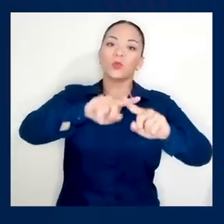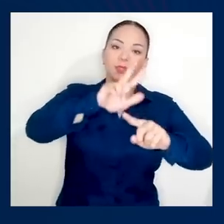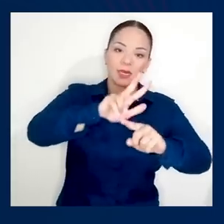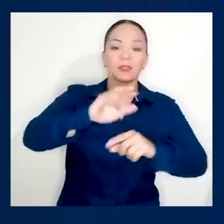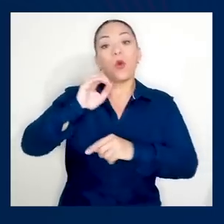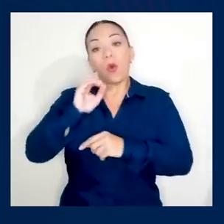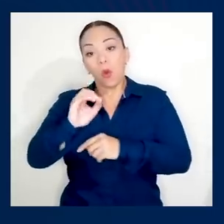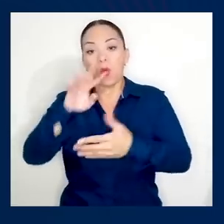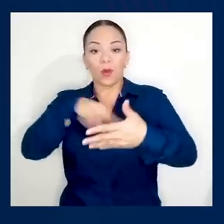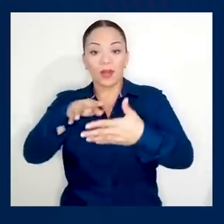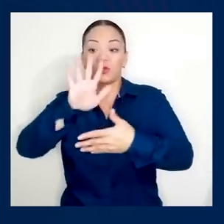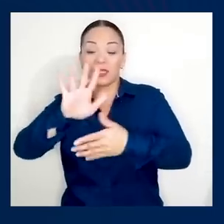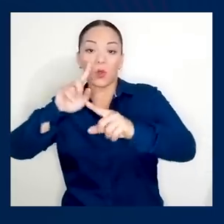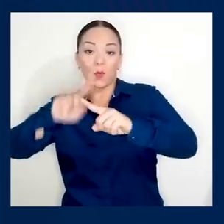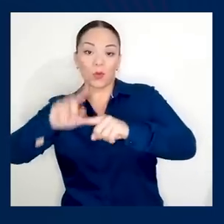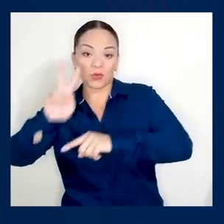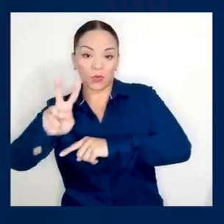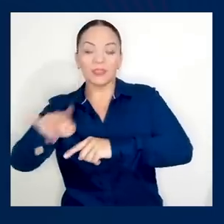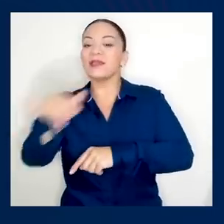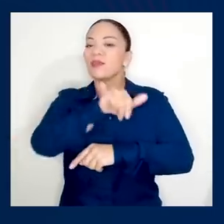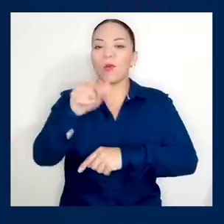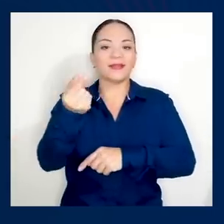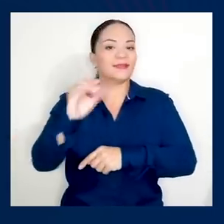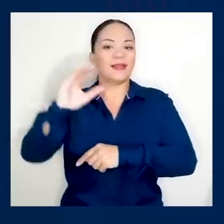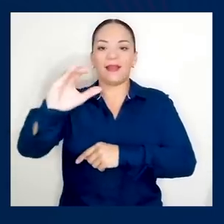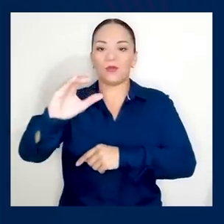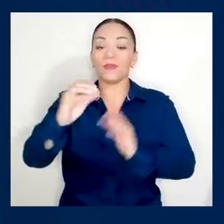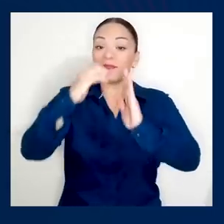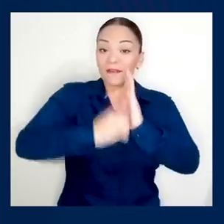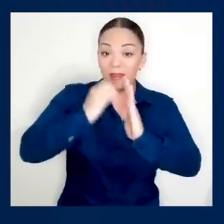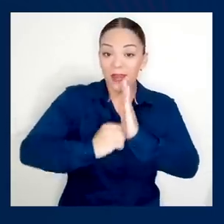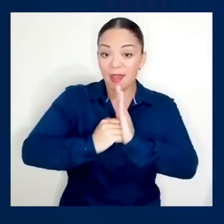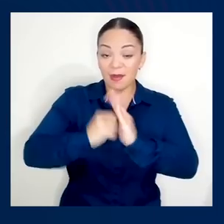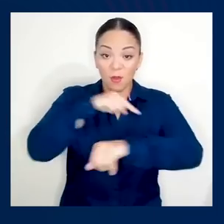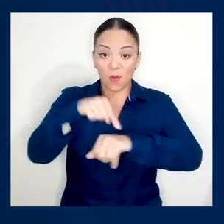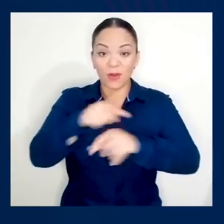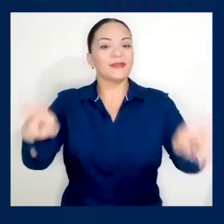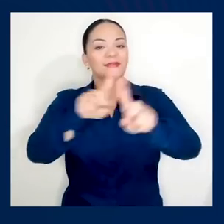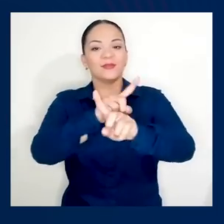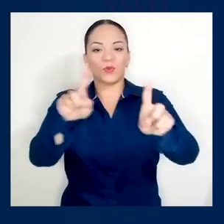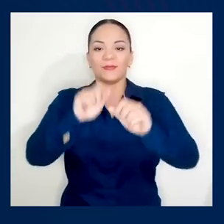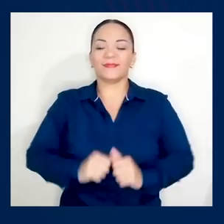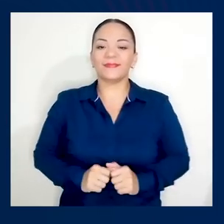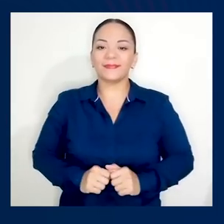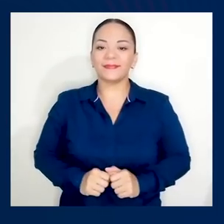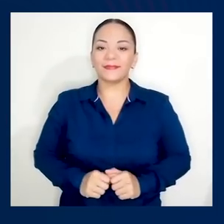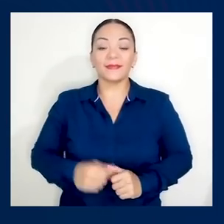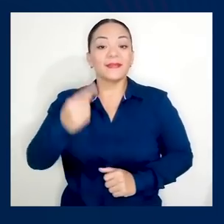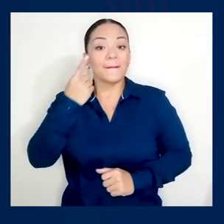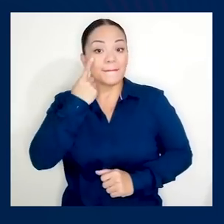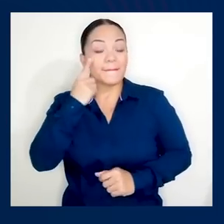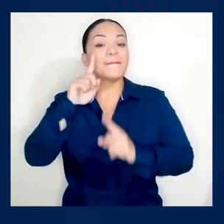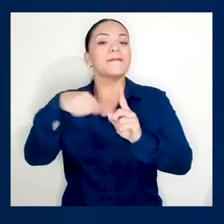o 5x2 el mismo salario. No se les va a bajar por hora. Además, en términos de